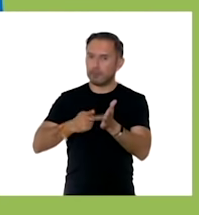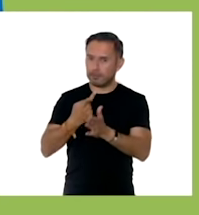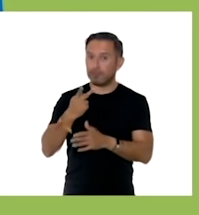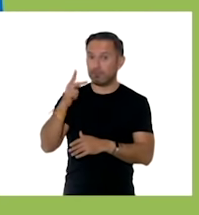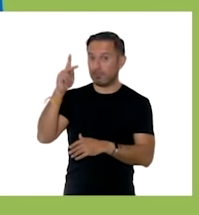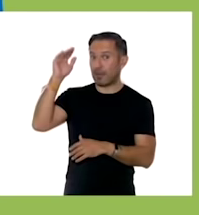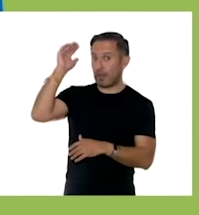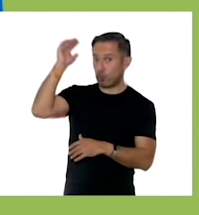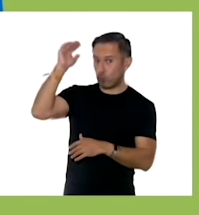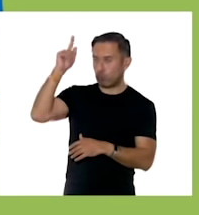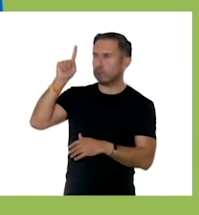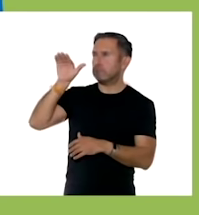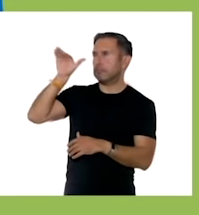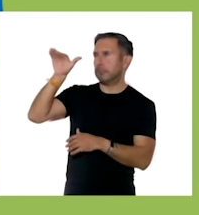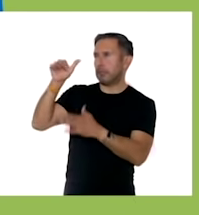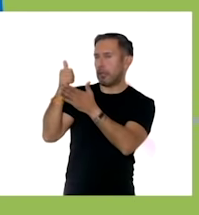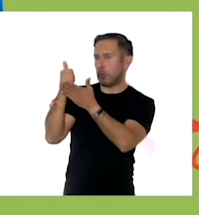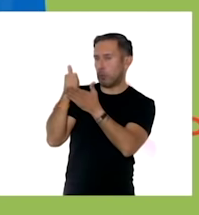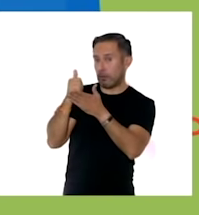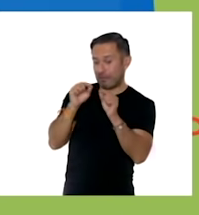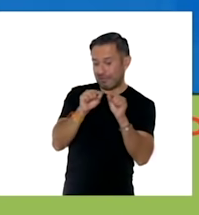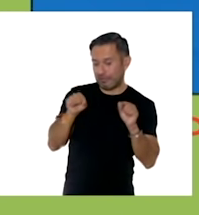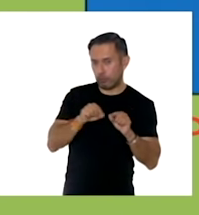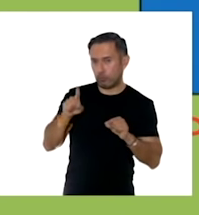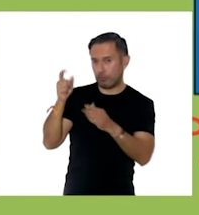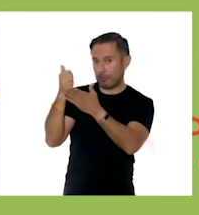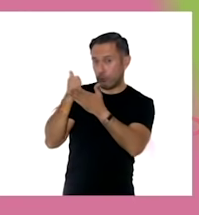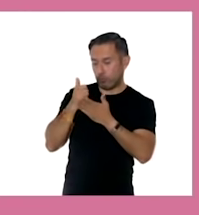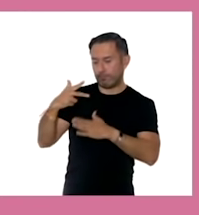para recortar las líneas marcadas.